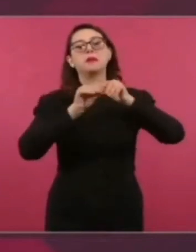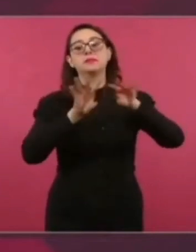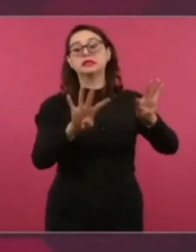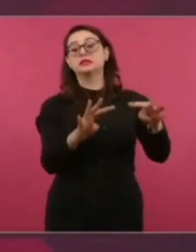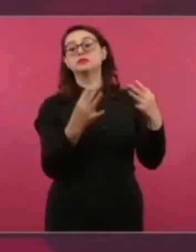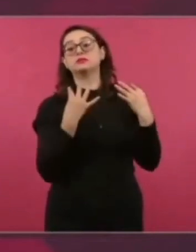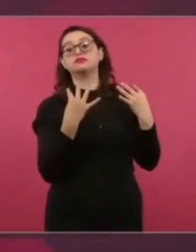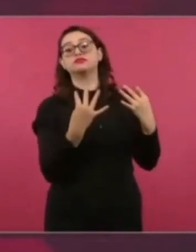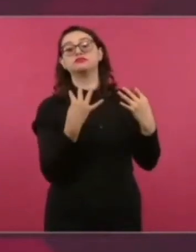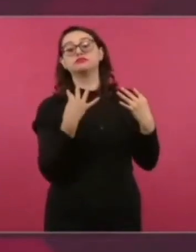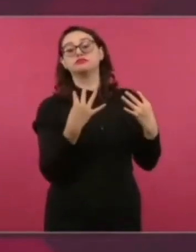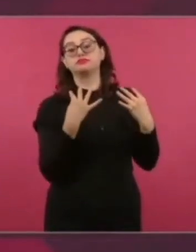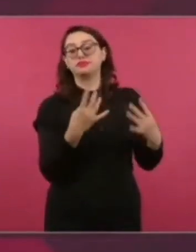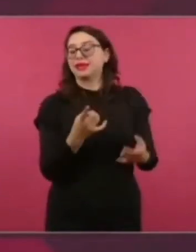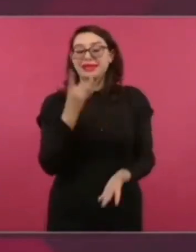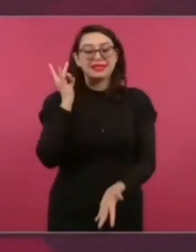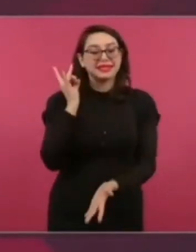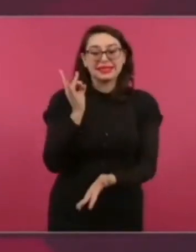Si